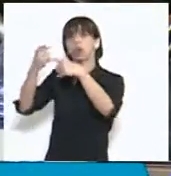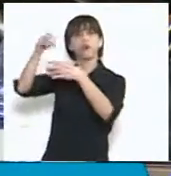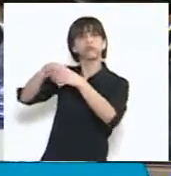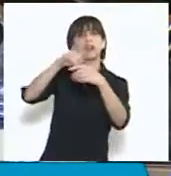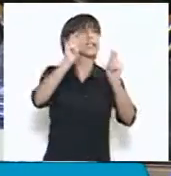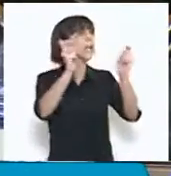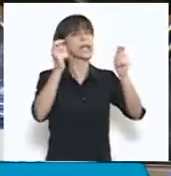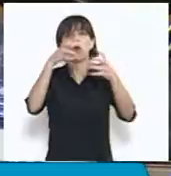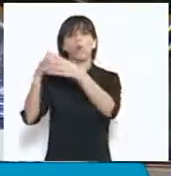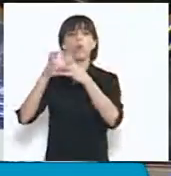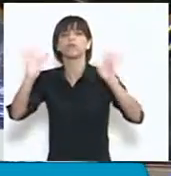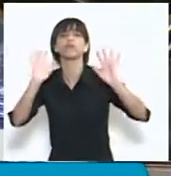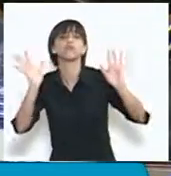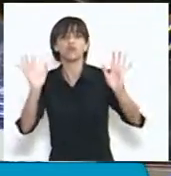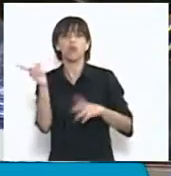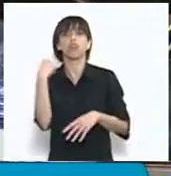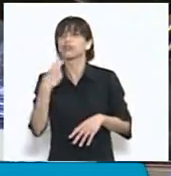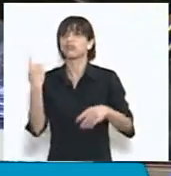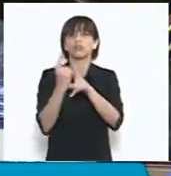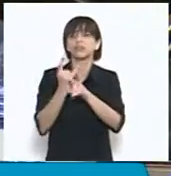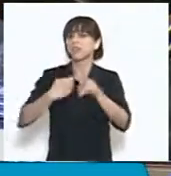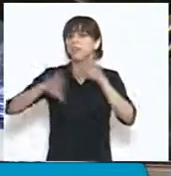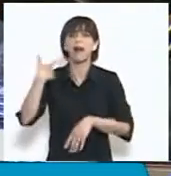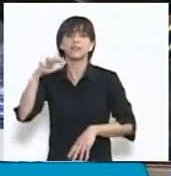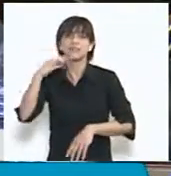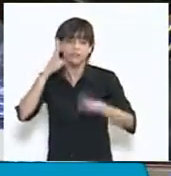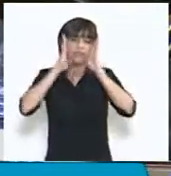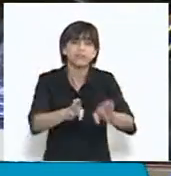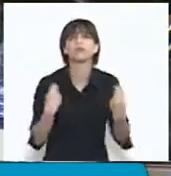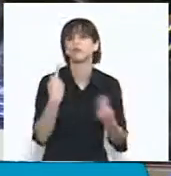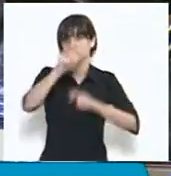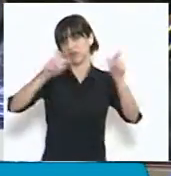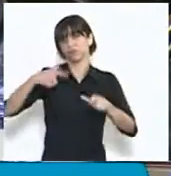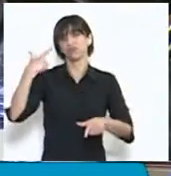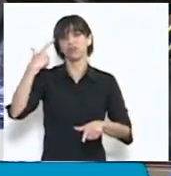actuar siempre en política. Señor presidente,